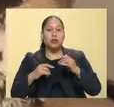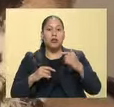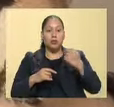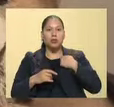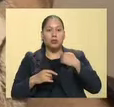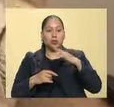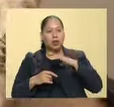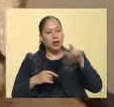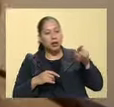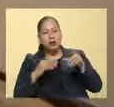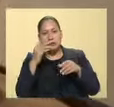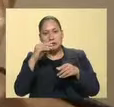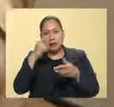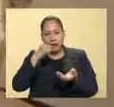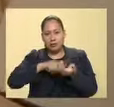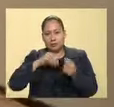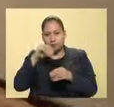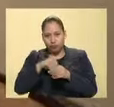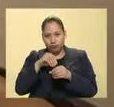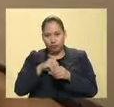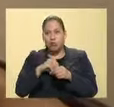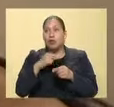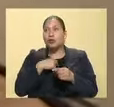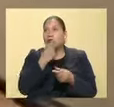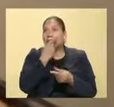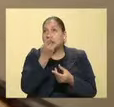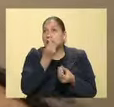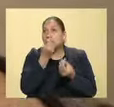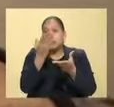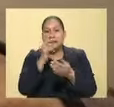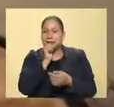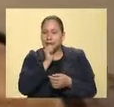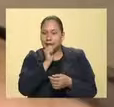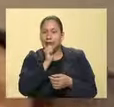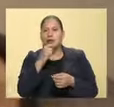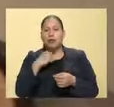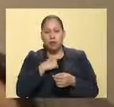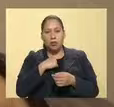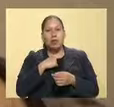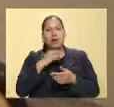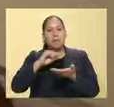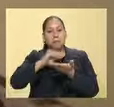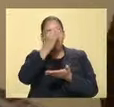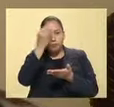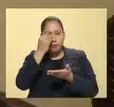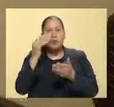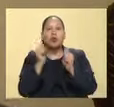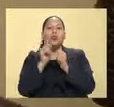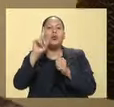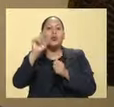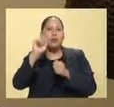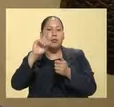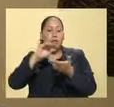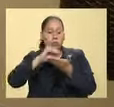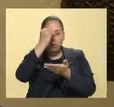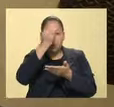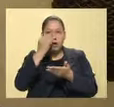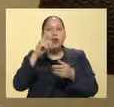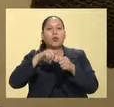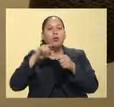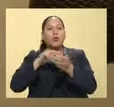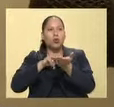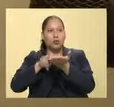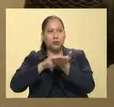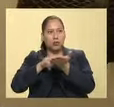ahí un secreto que no se lo platico a mucha gente, que uso un maquillaje en base a agua, que es el negro.